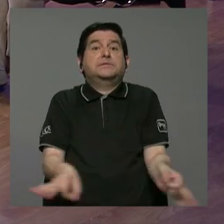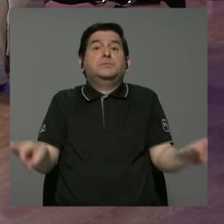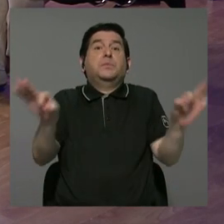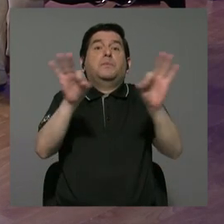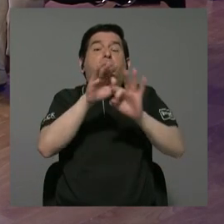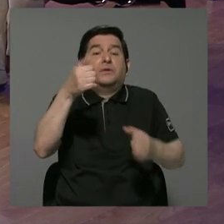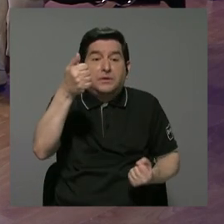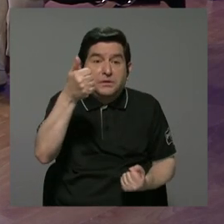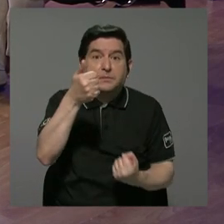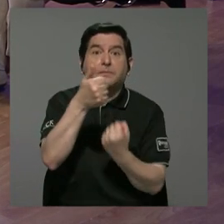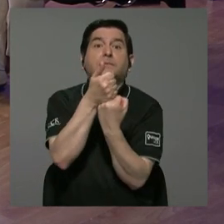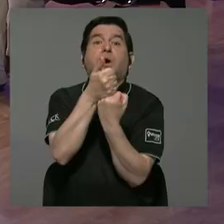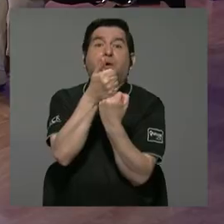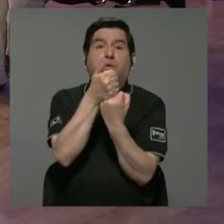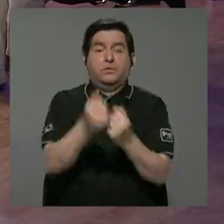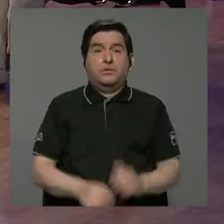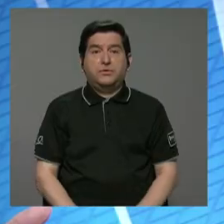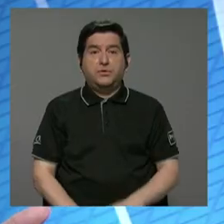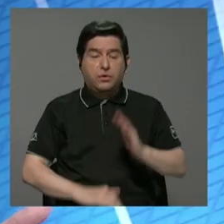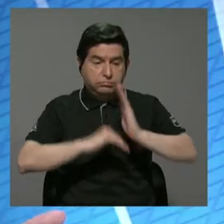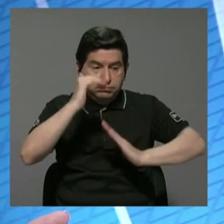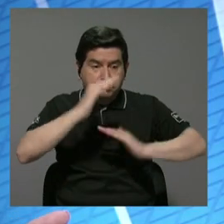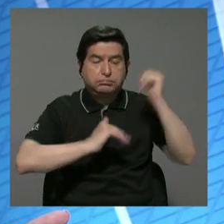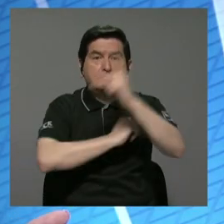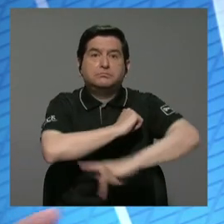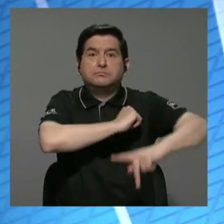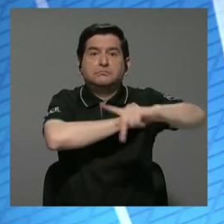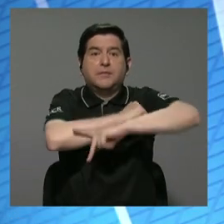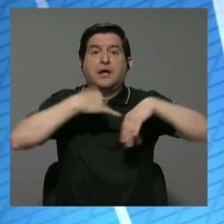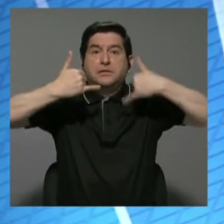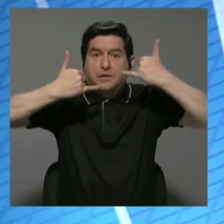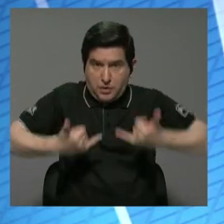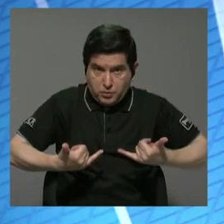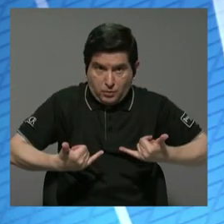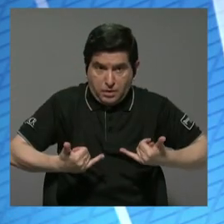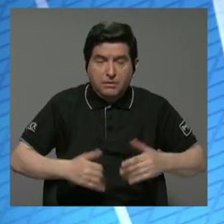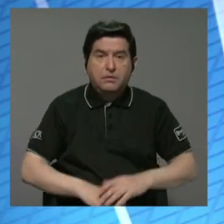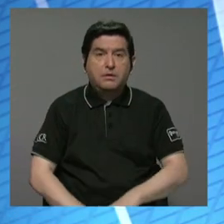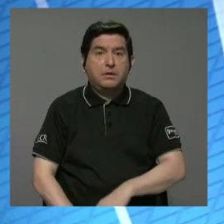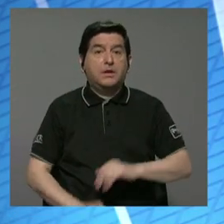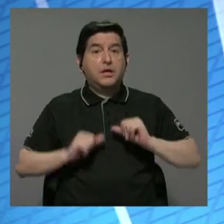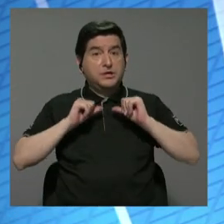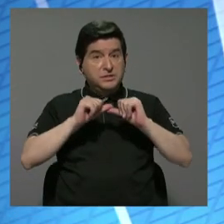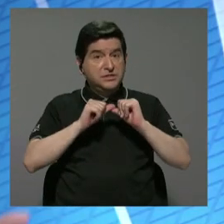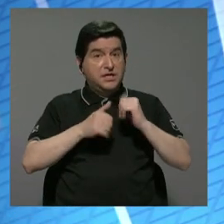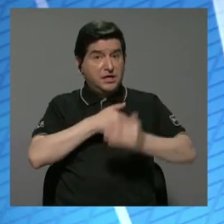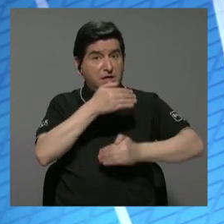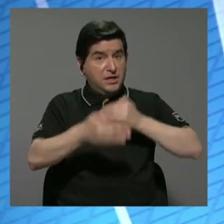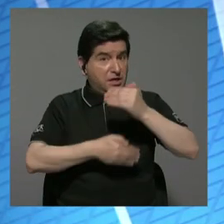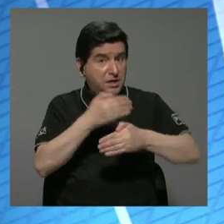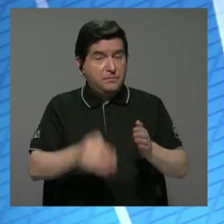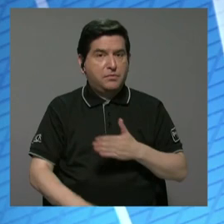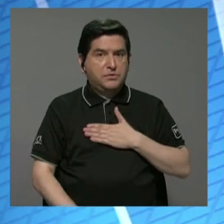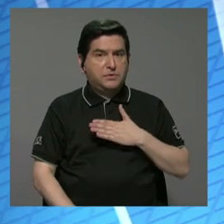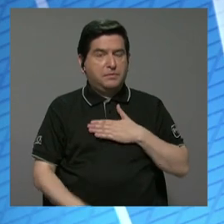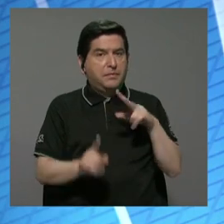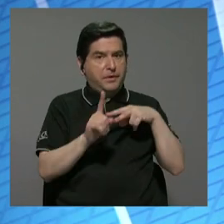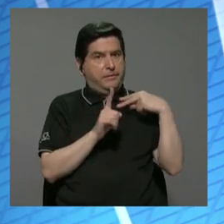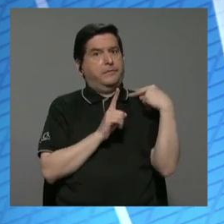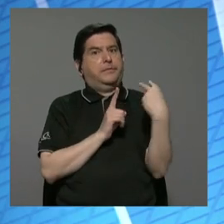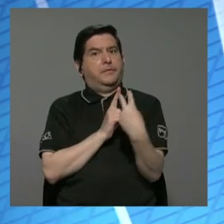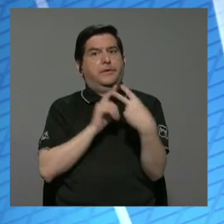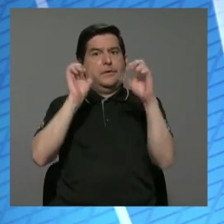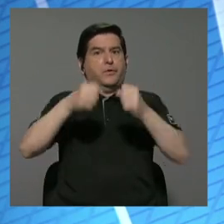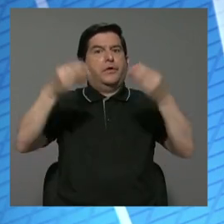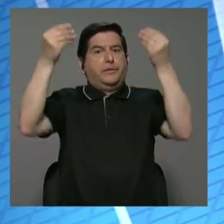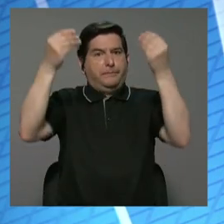baluartes de, bueno, de la construcción del país que tenemos hoy y que si seguimos por esa vía, por lo menos desde mi punto de vista,